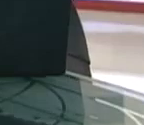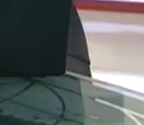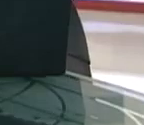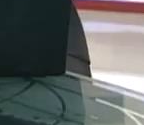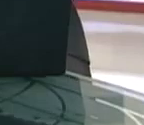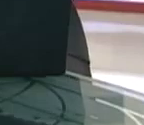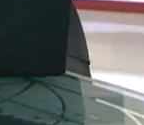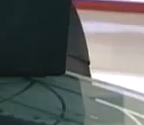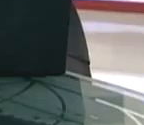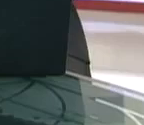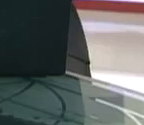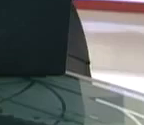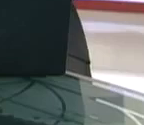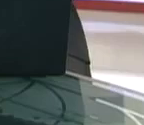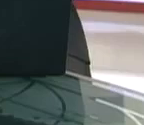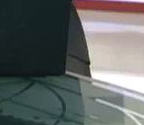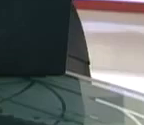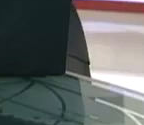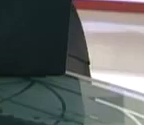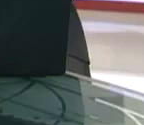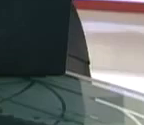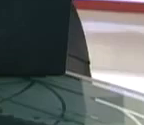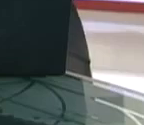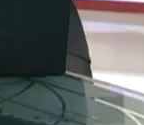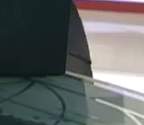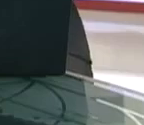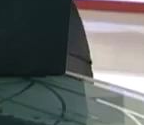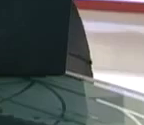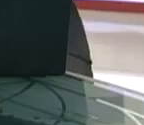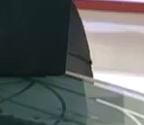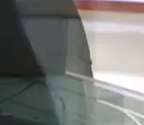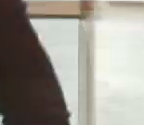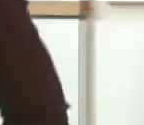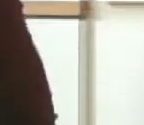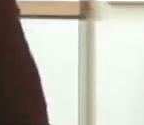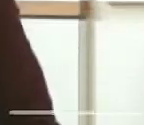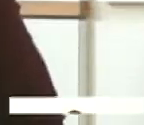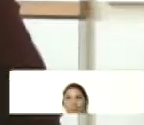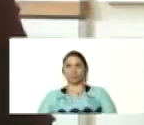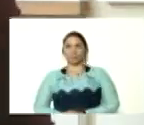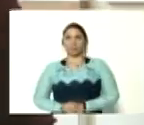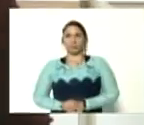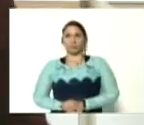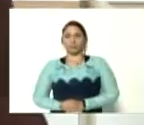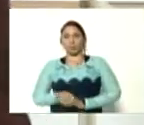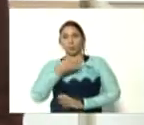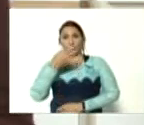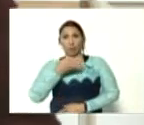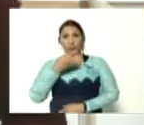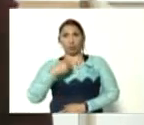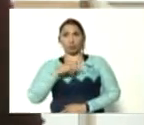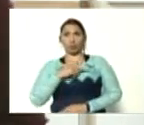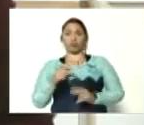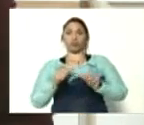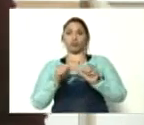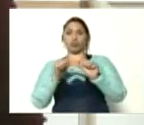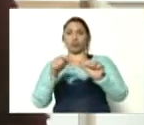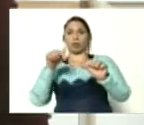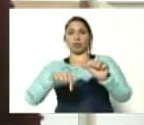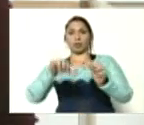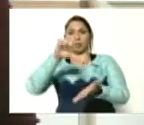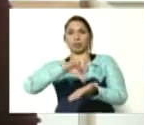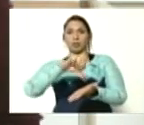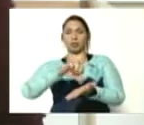Vicepresidencia de la República con información de interés. Javienny, adelante. Así es, muy buenas tardes, Carlos. Nosotros continuamos acá desde la sede de